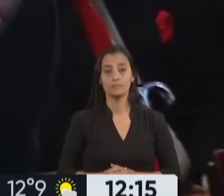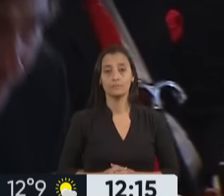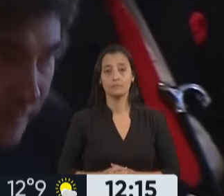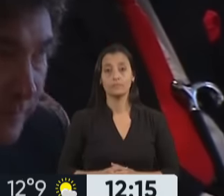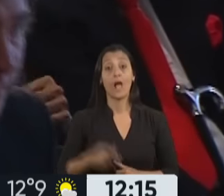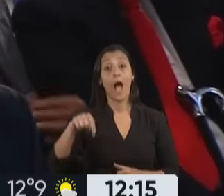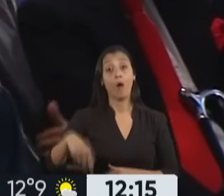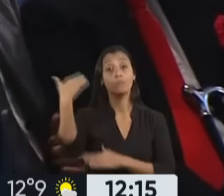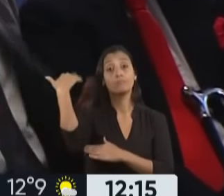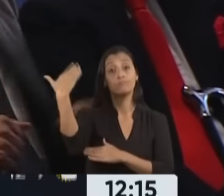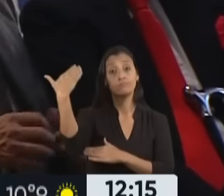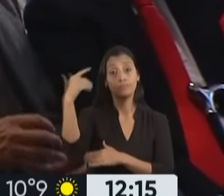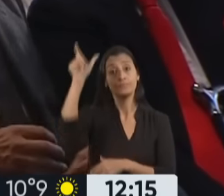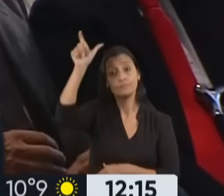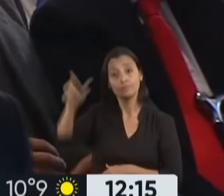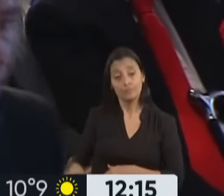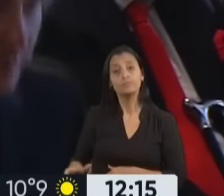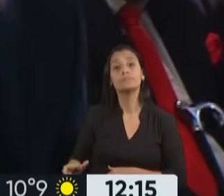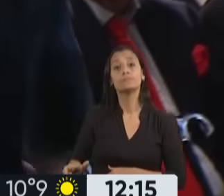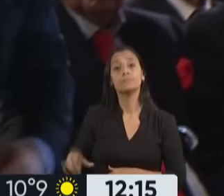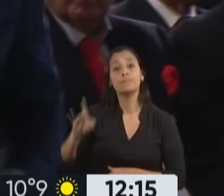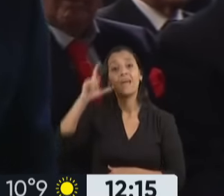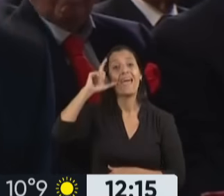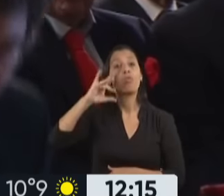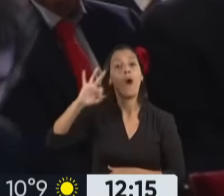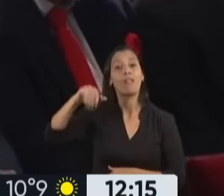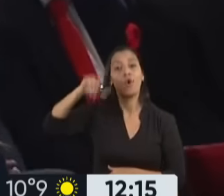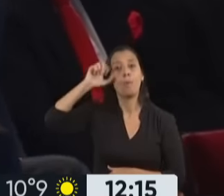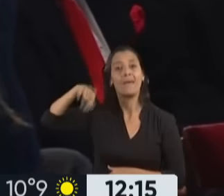Dirige la palabra a continuación el señor Eduardo Menem.